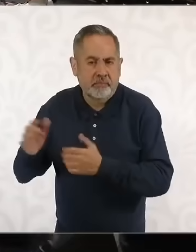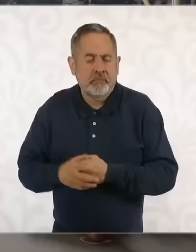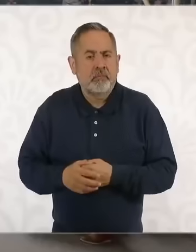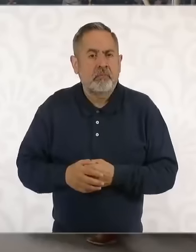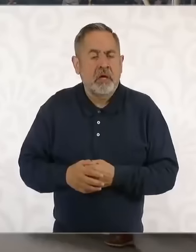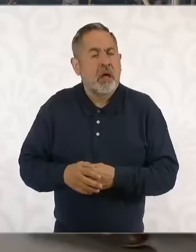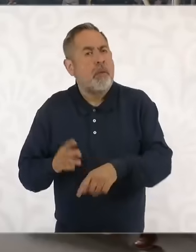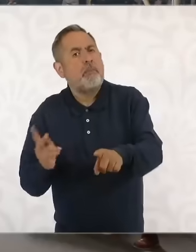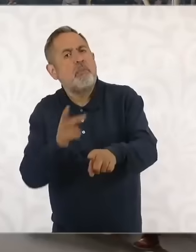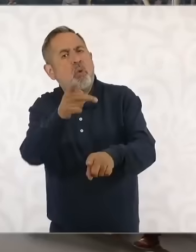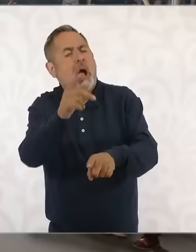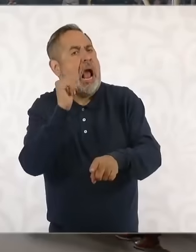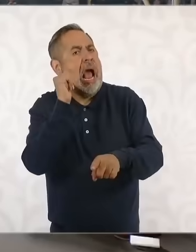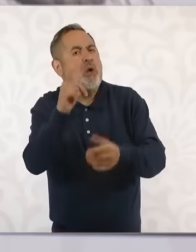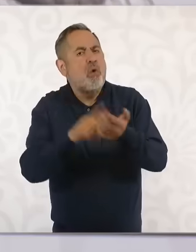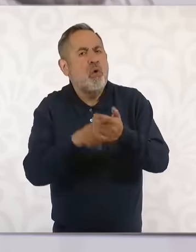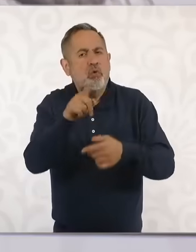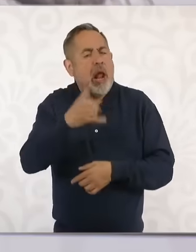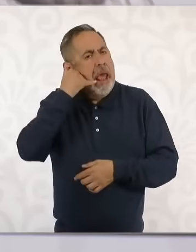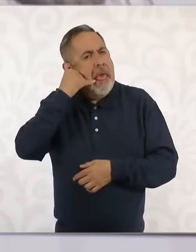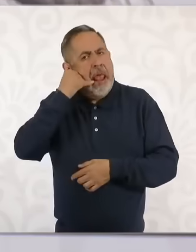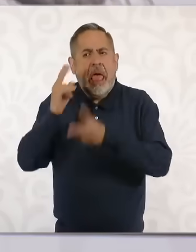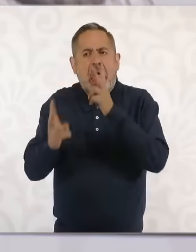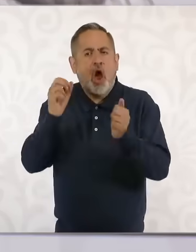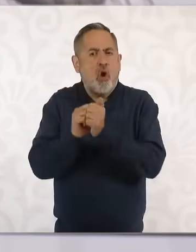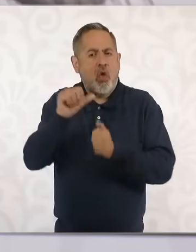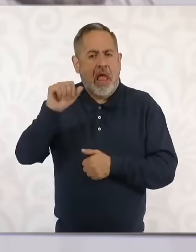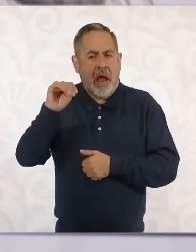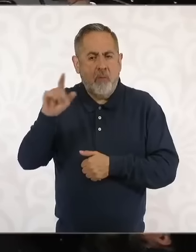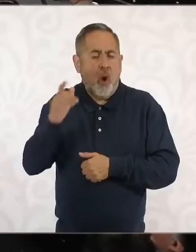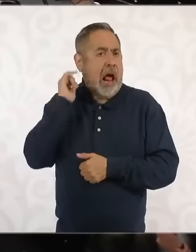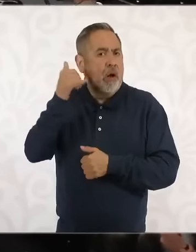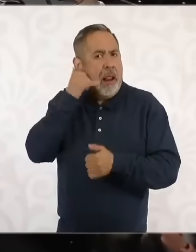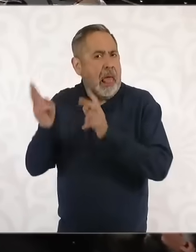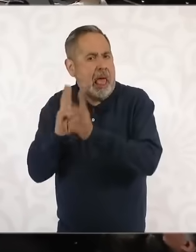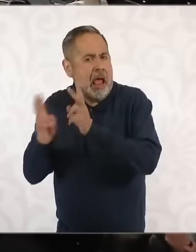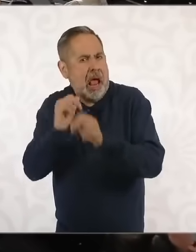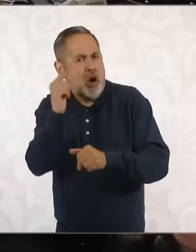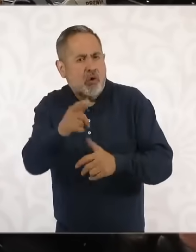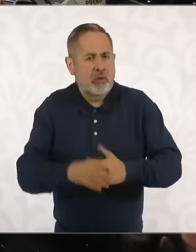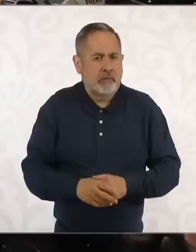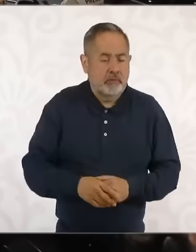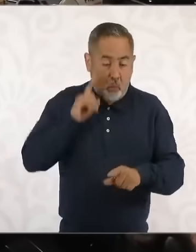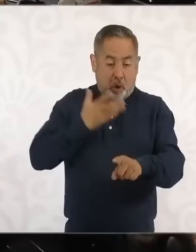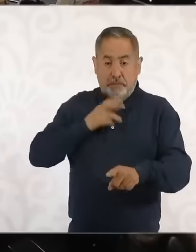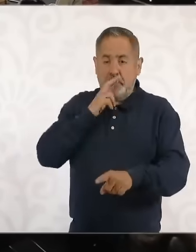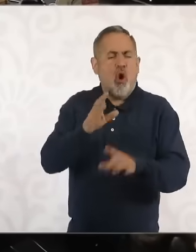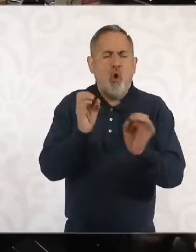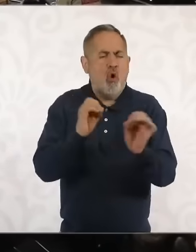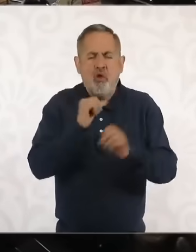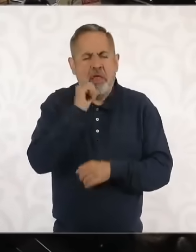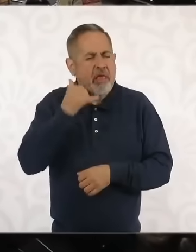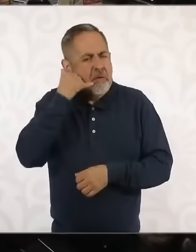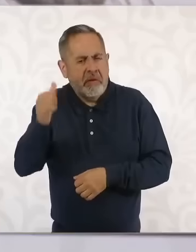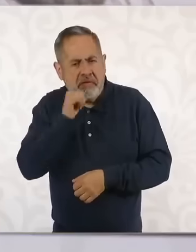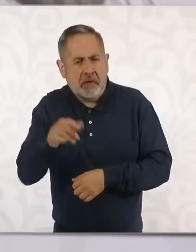el expresidente López Obrador? No, de manera directa no. ¿Buscaría alguna llamada telefónica para pues comentar sobre estos